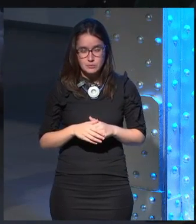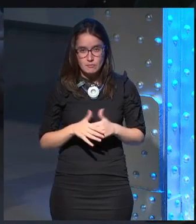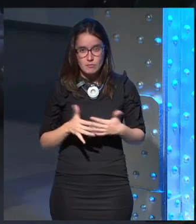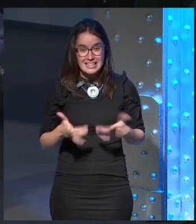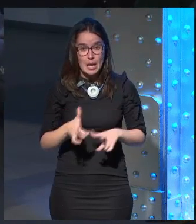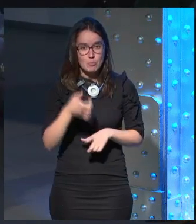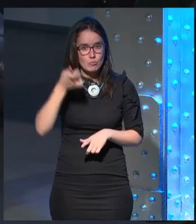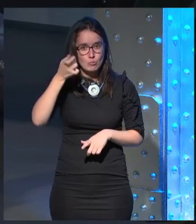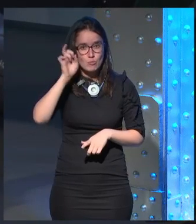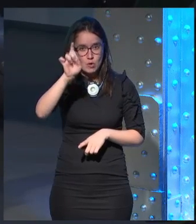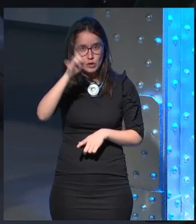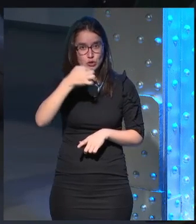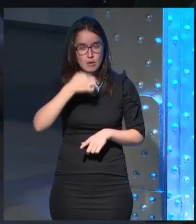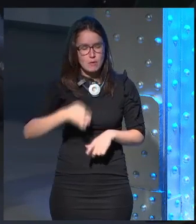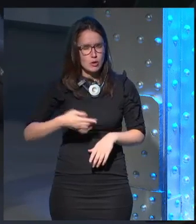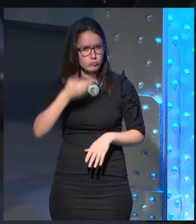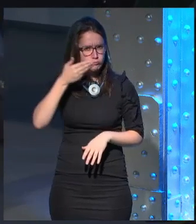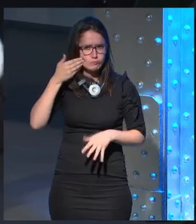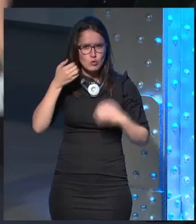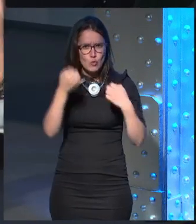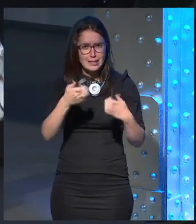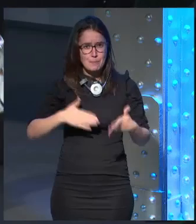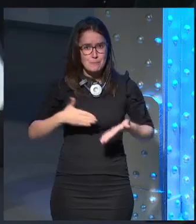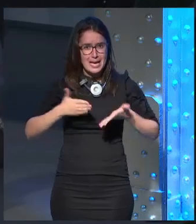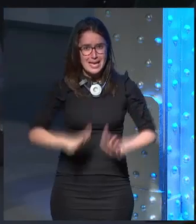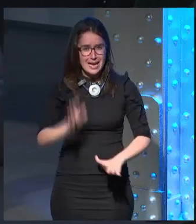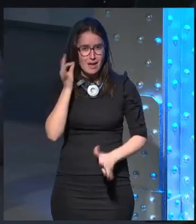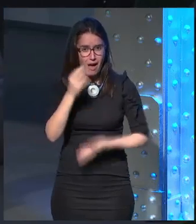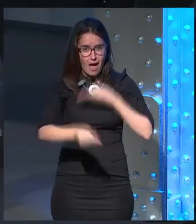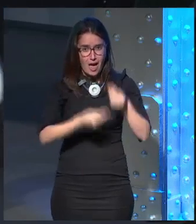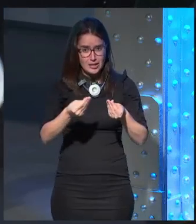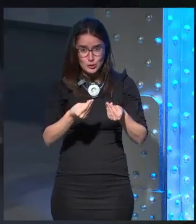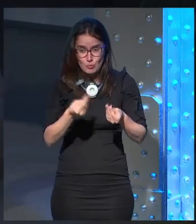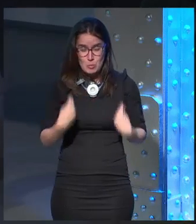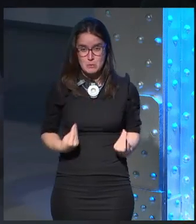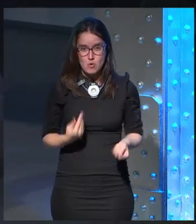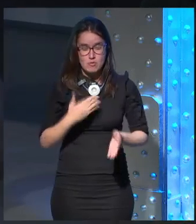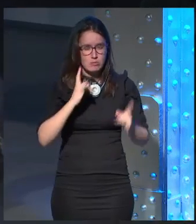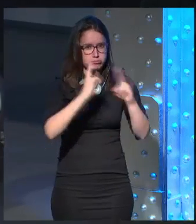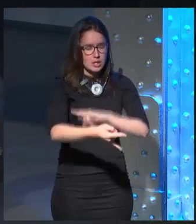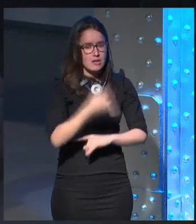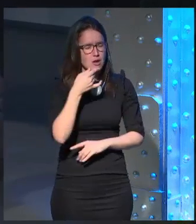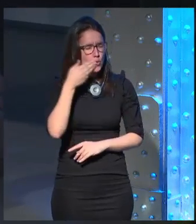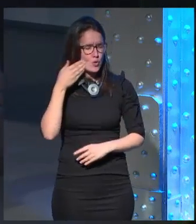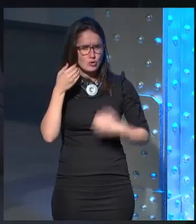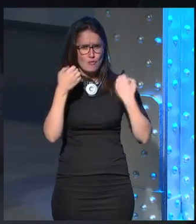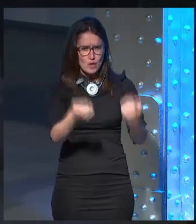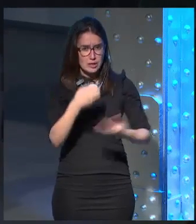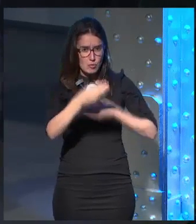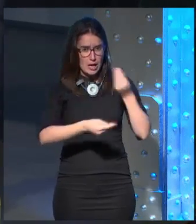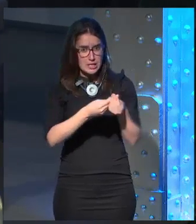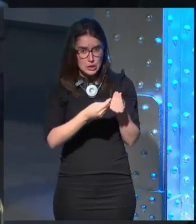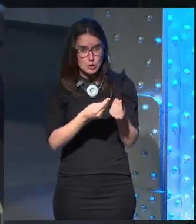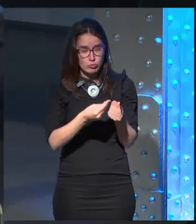Y la profesora me dijo cuán orgullosa estaba de que mi hija hubiera hecho eso, y la verdad es que la llamé y le dije: estoy muy orgulloso de ti por haber hecho